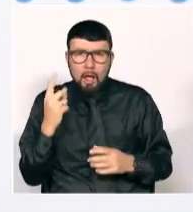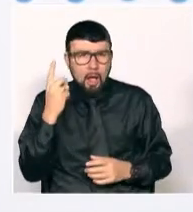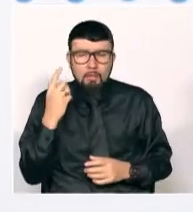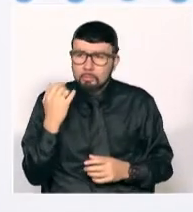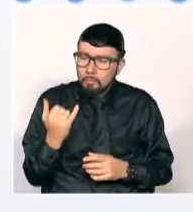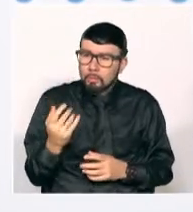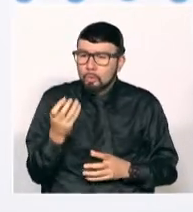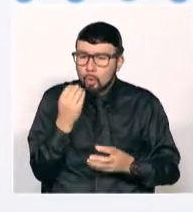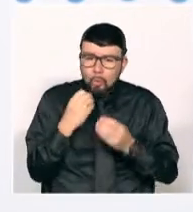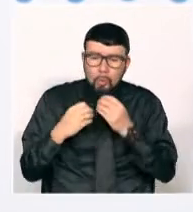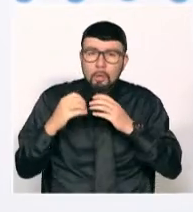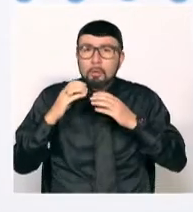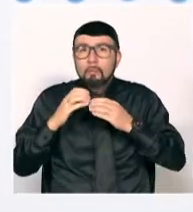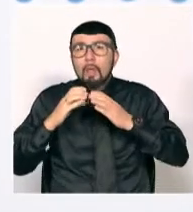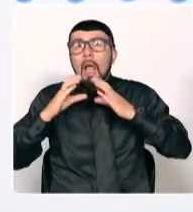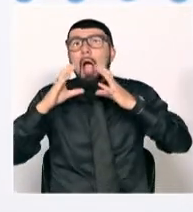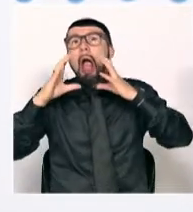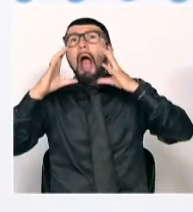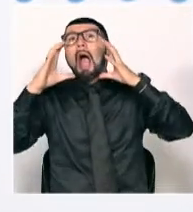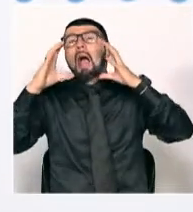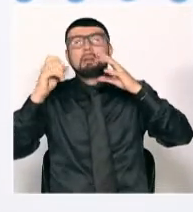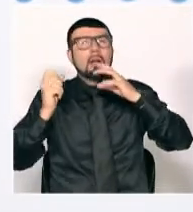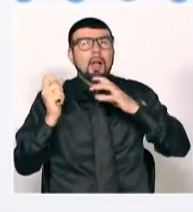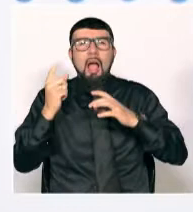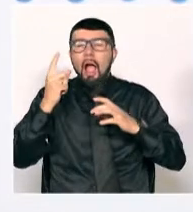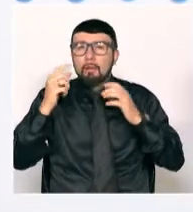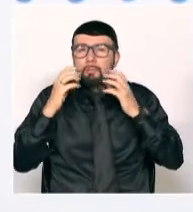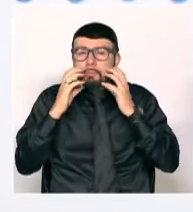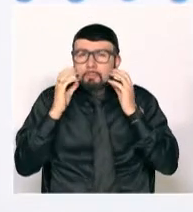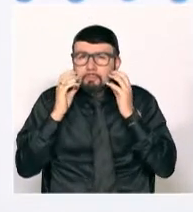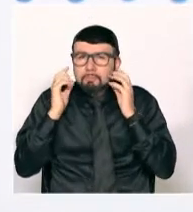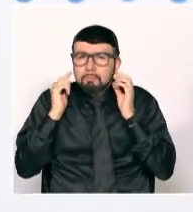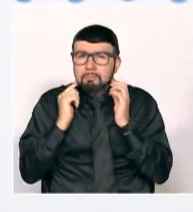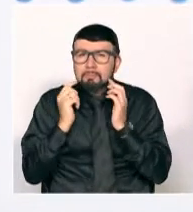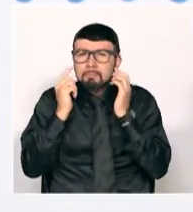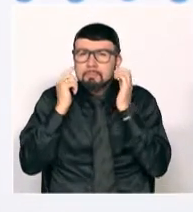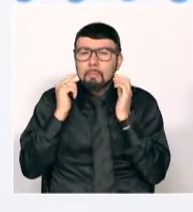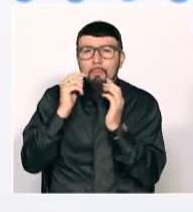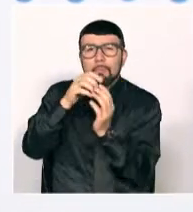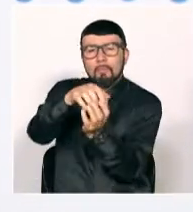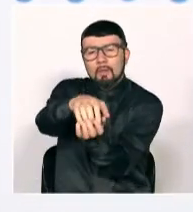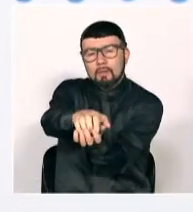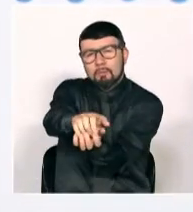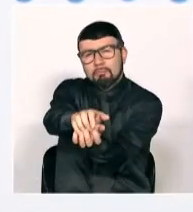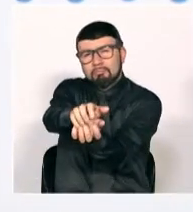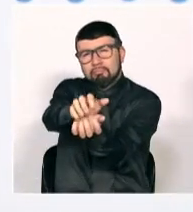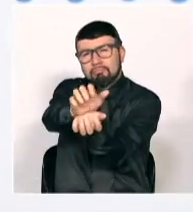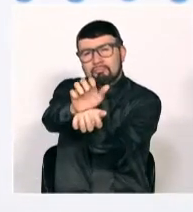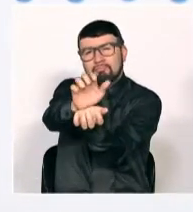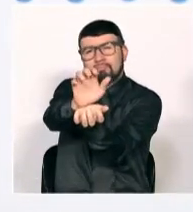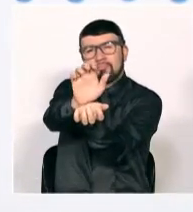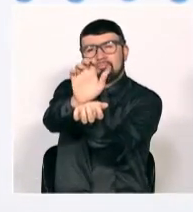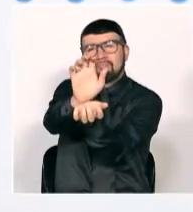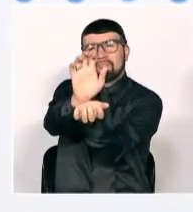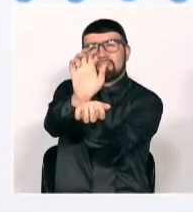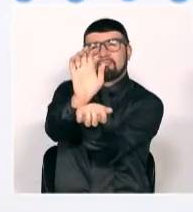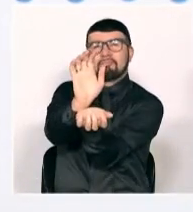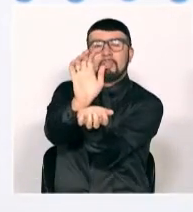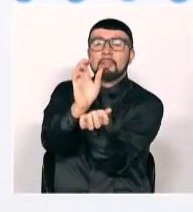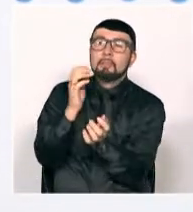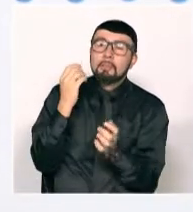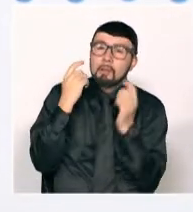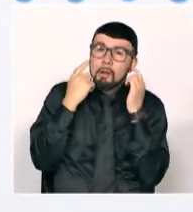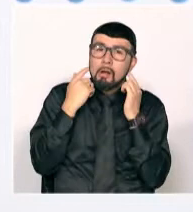estamos comiendo una hamburguesa o un trozo grande de comida, entonces abrimos la mandíbula, la boca, desplazamos